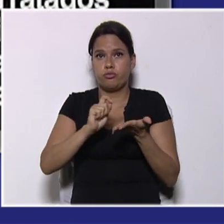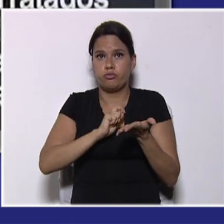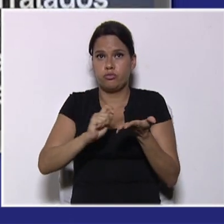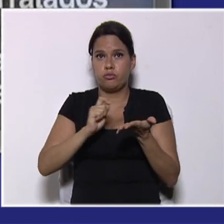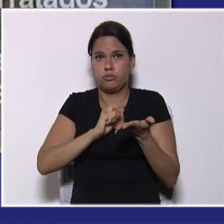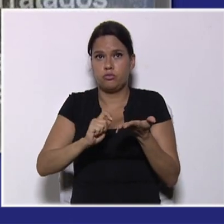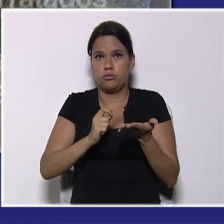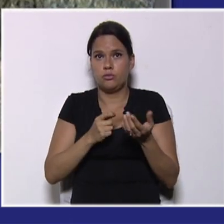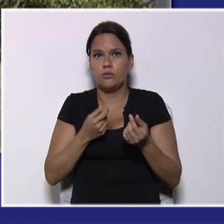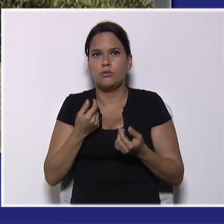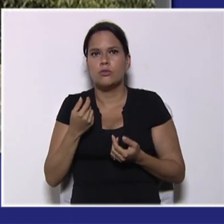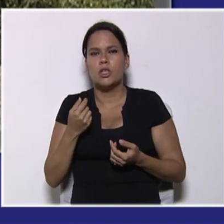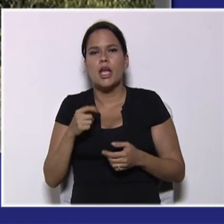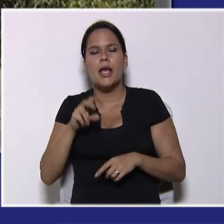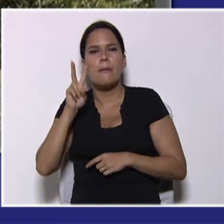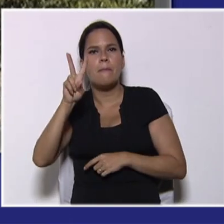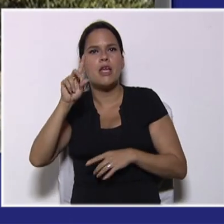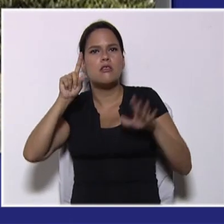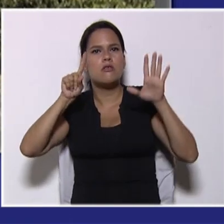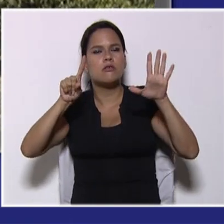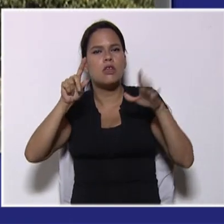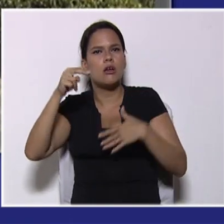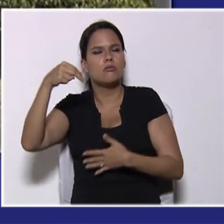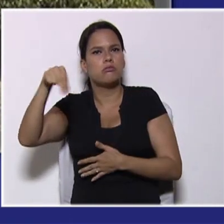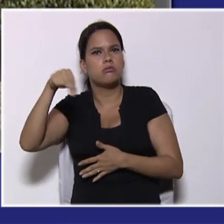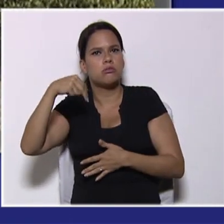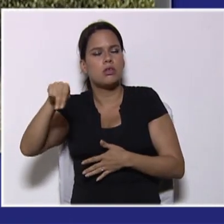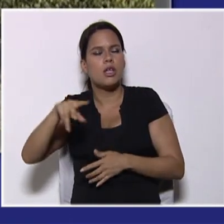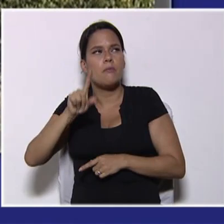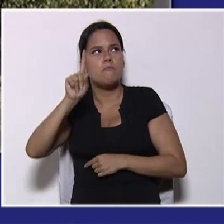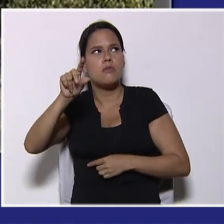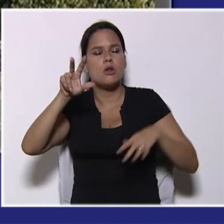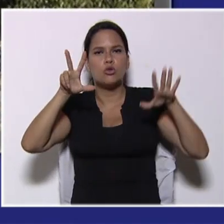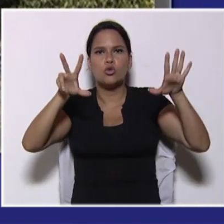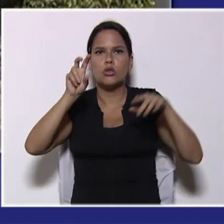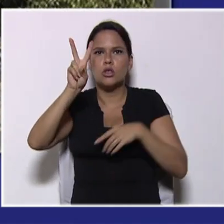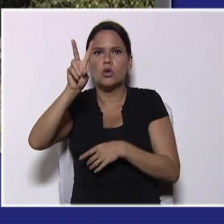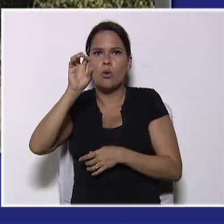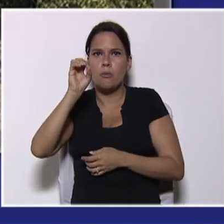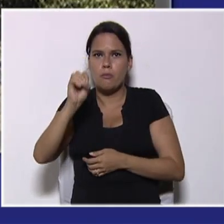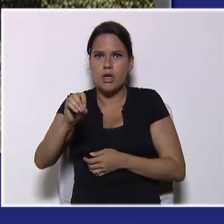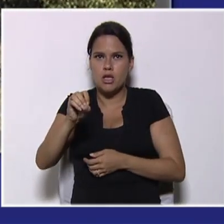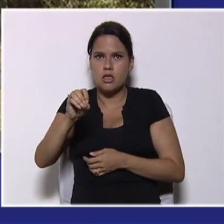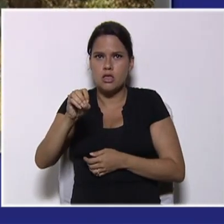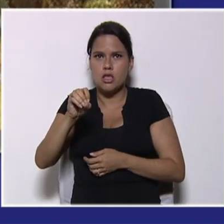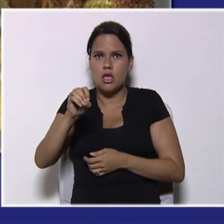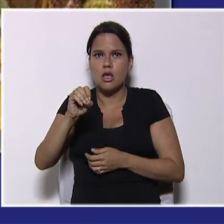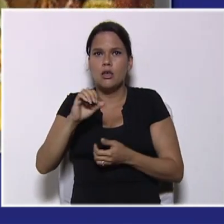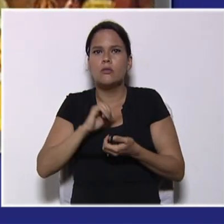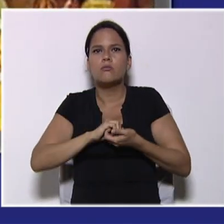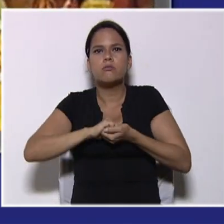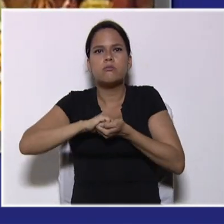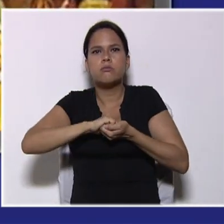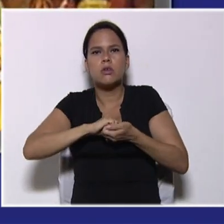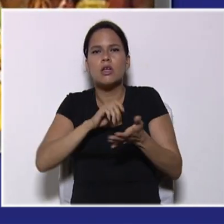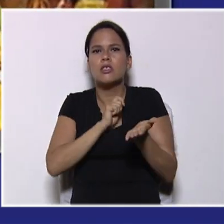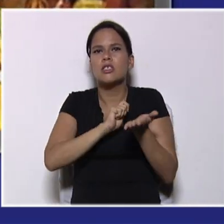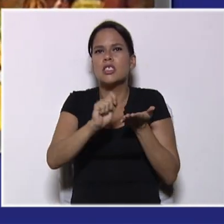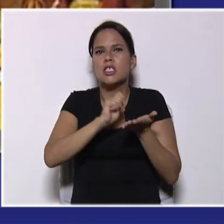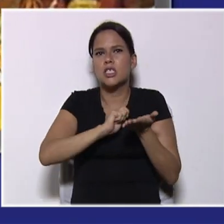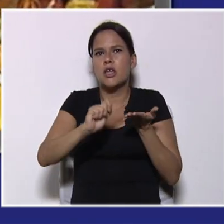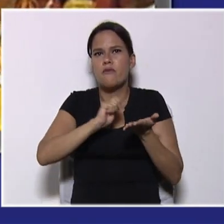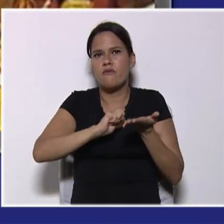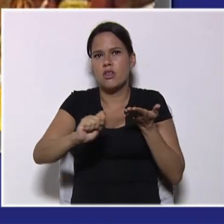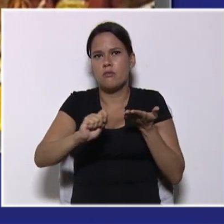de la Guerra. El 26 de noviembre de 1820, en Santa Ana, Estado Trujillo, se firma el Tratado